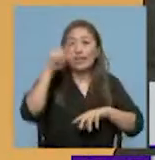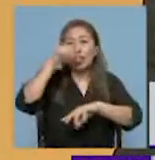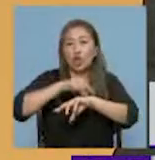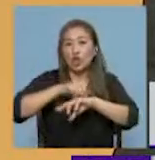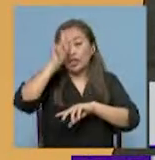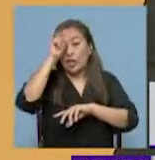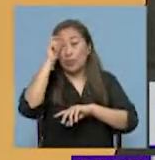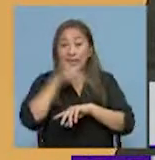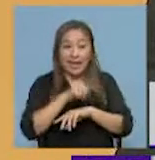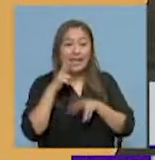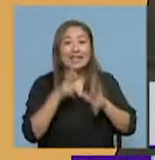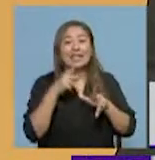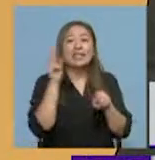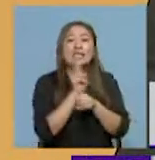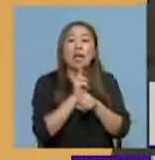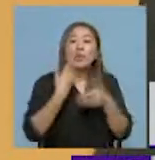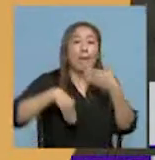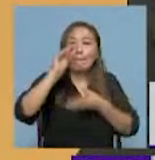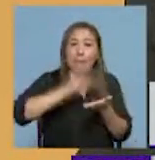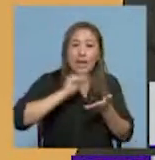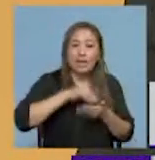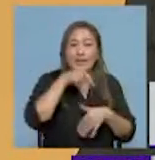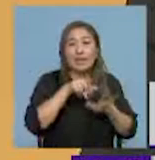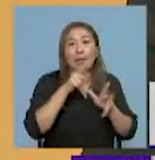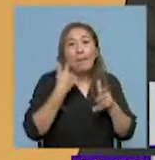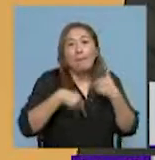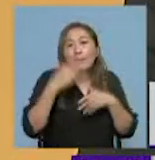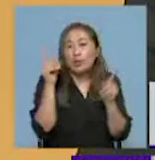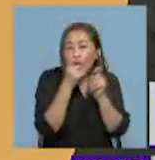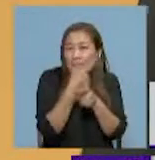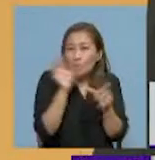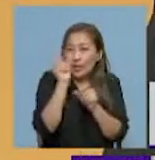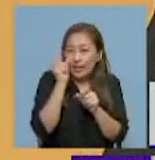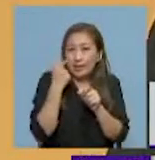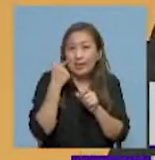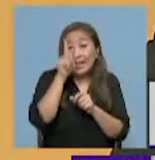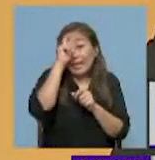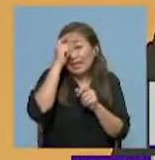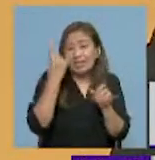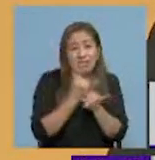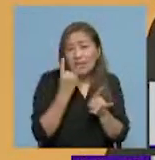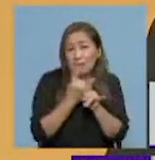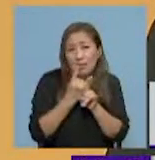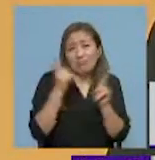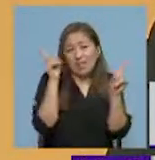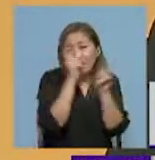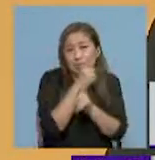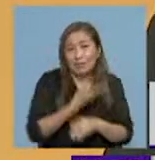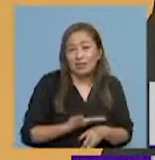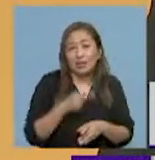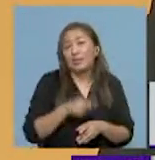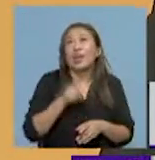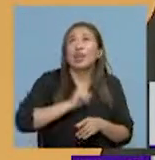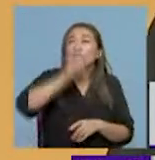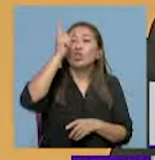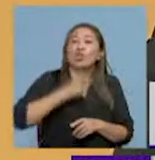hospital es el más seguro para esta niña que le provocaría menos problemas la niña está el riesgo siempre ahora dios no